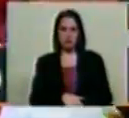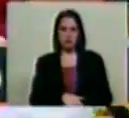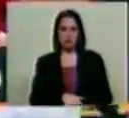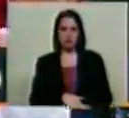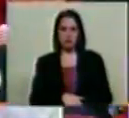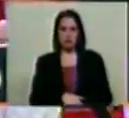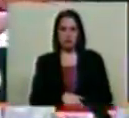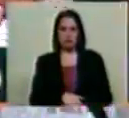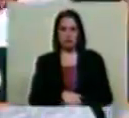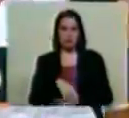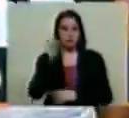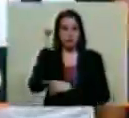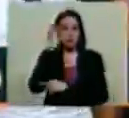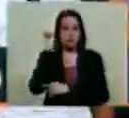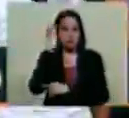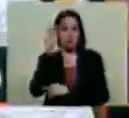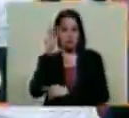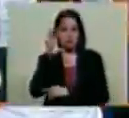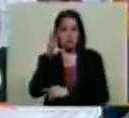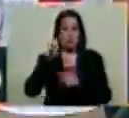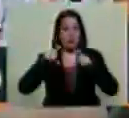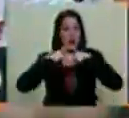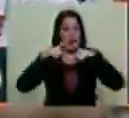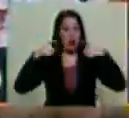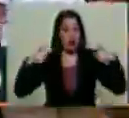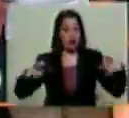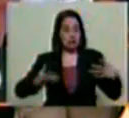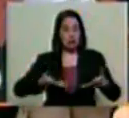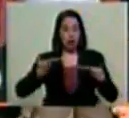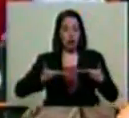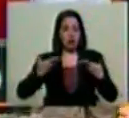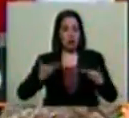Esta gran asamblea de amor,